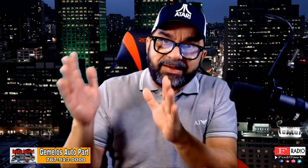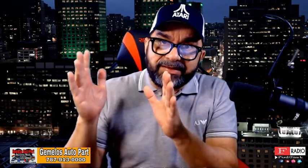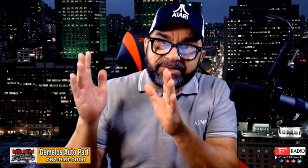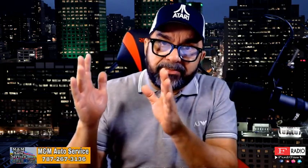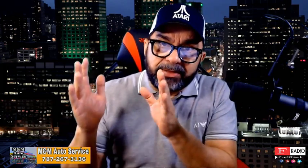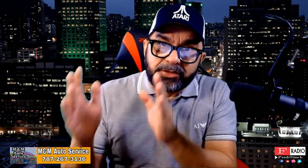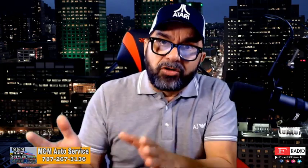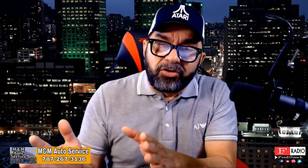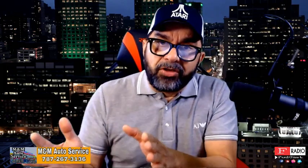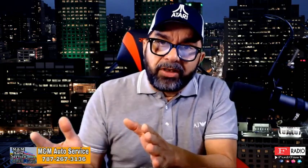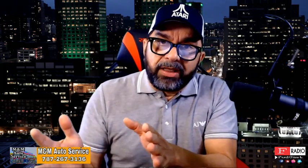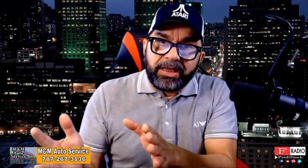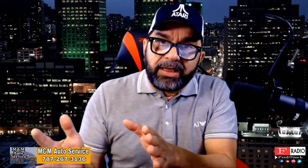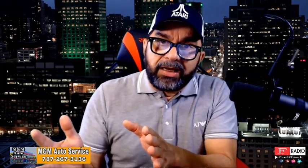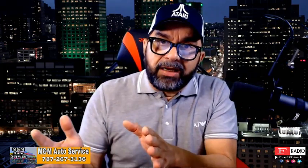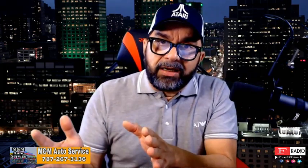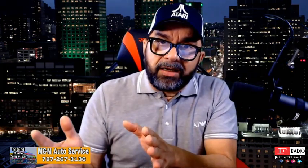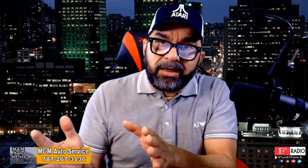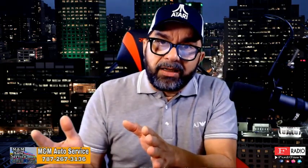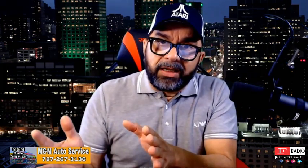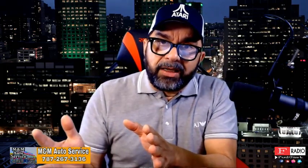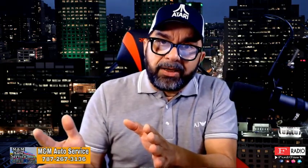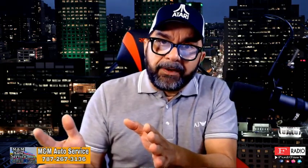de que se envió el